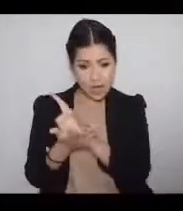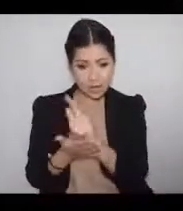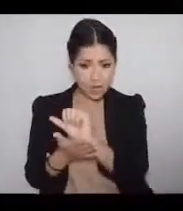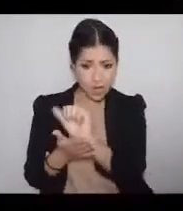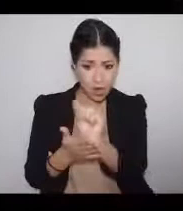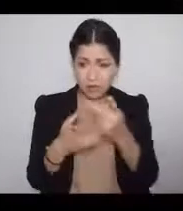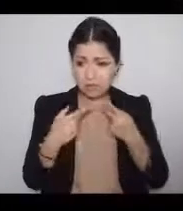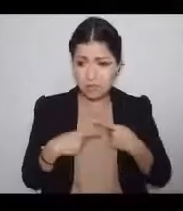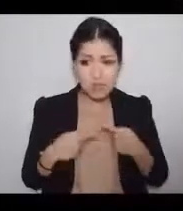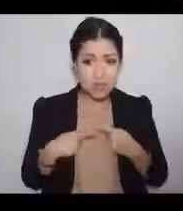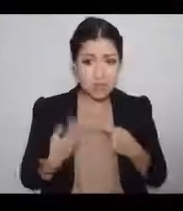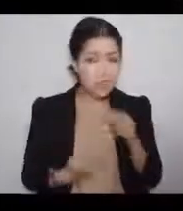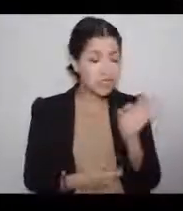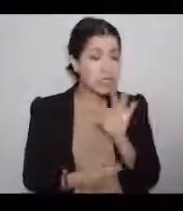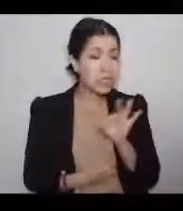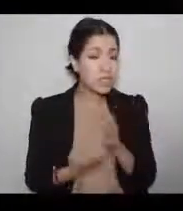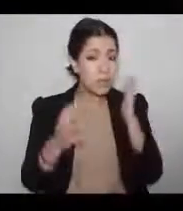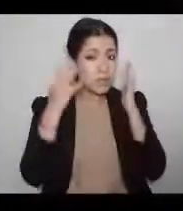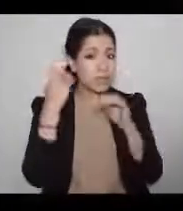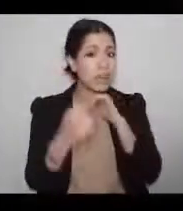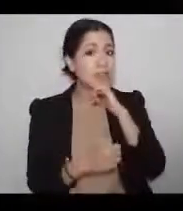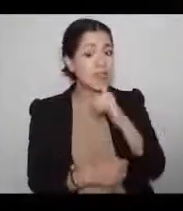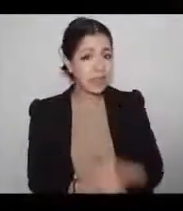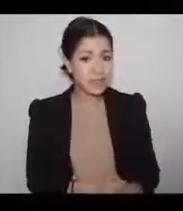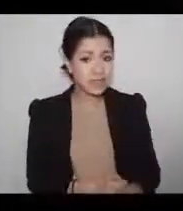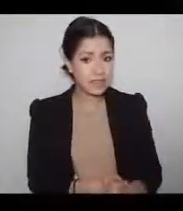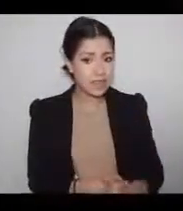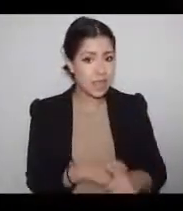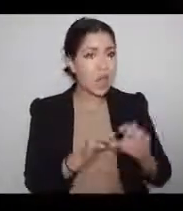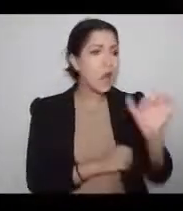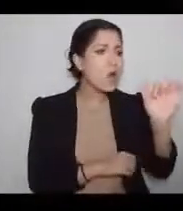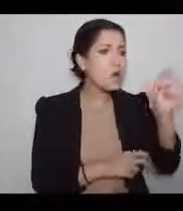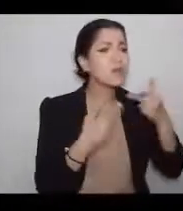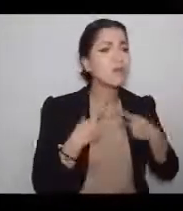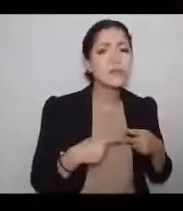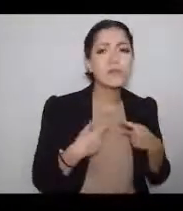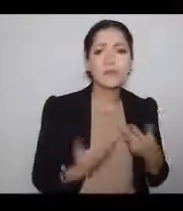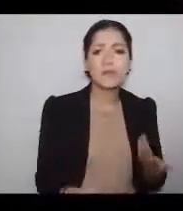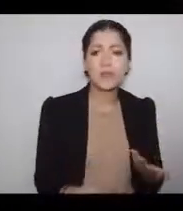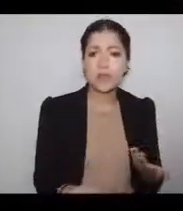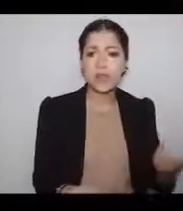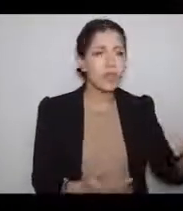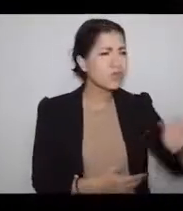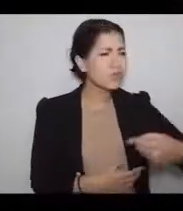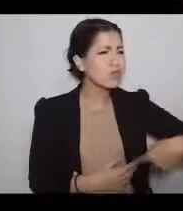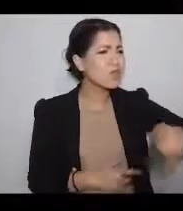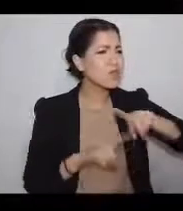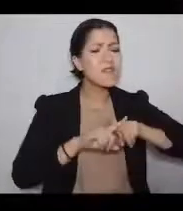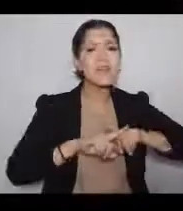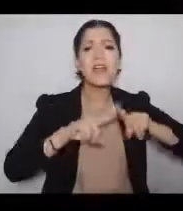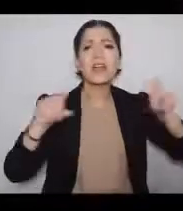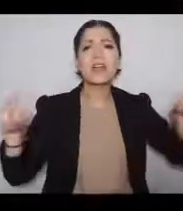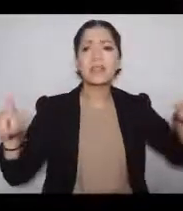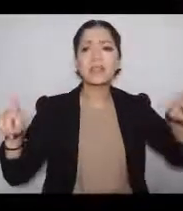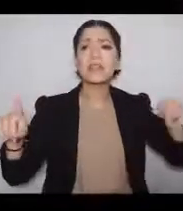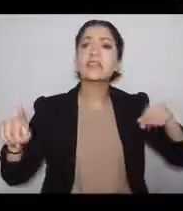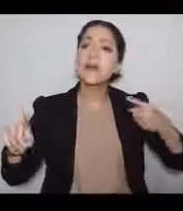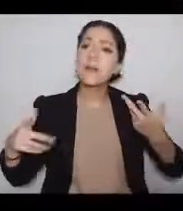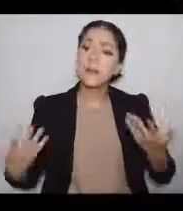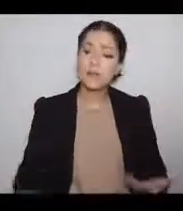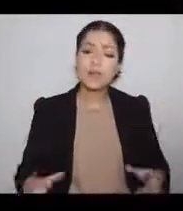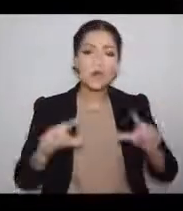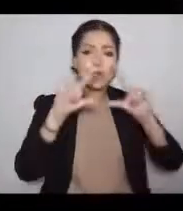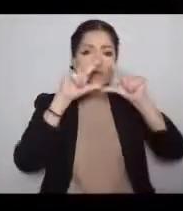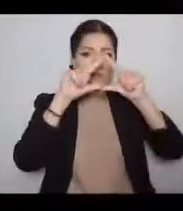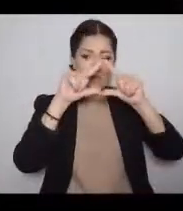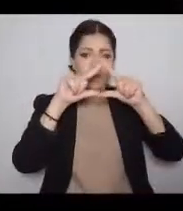limosnas por tragar espadas y otros te cortan la nariz con una espada. Somos la excentricidad de la creación. En cambio, un